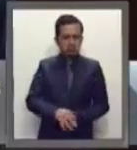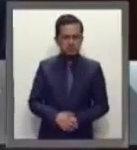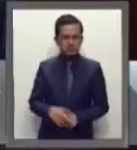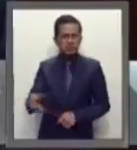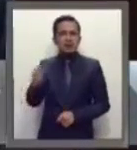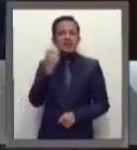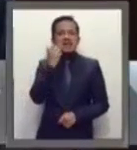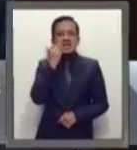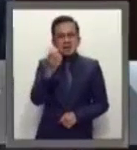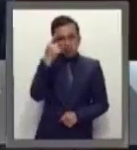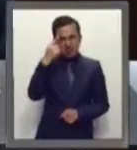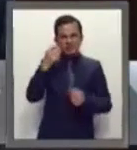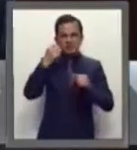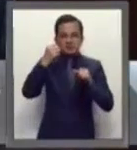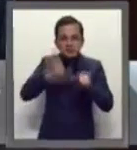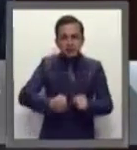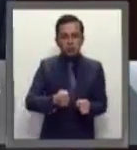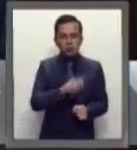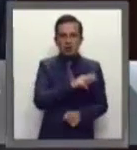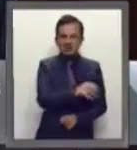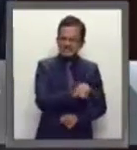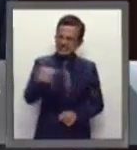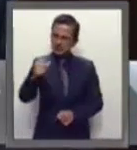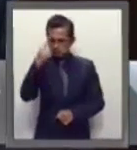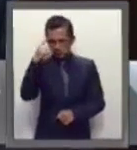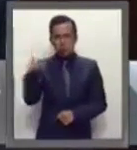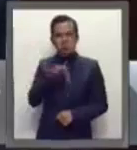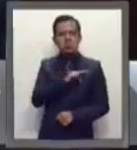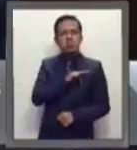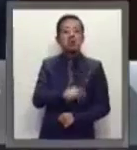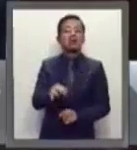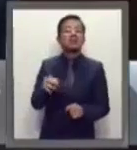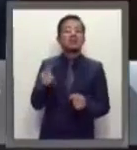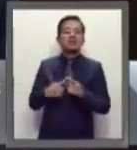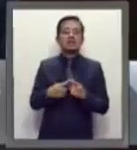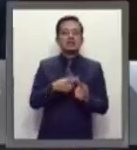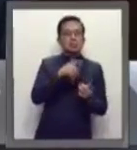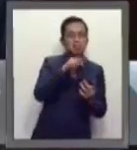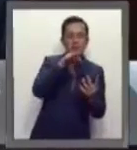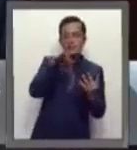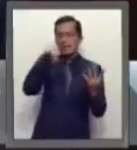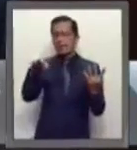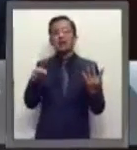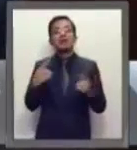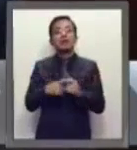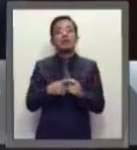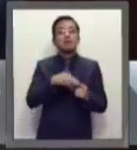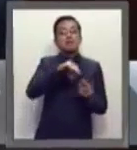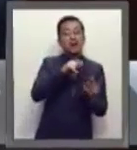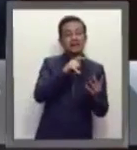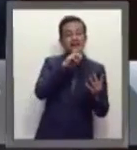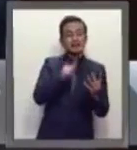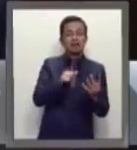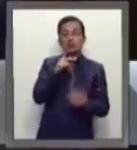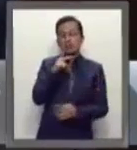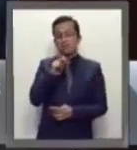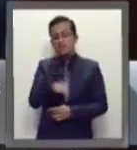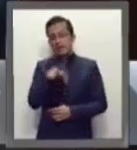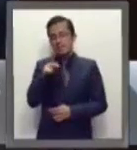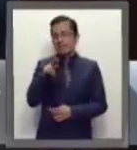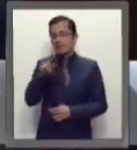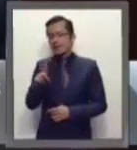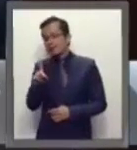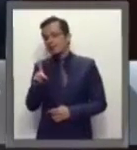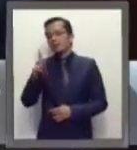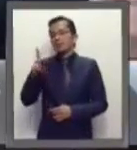que les permitió repartirse a los magistrados entre pan verde se